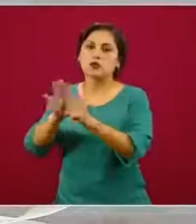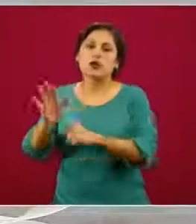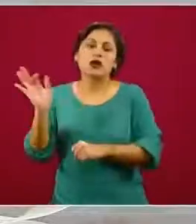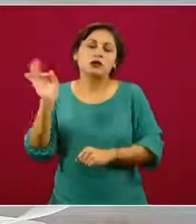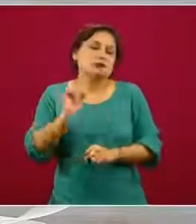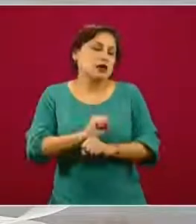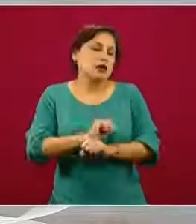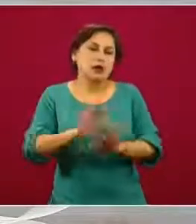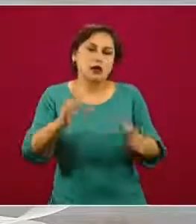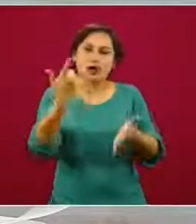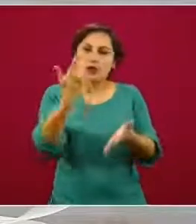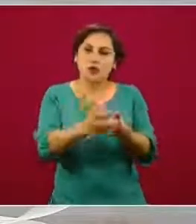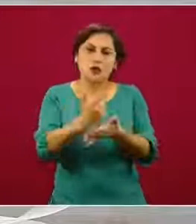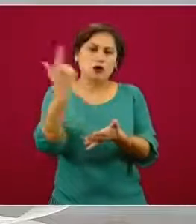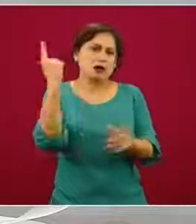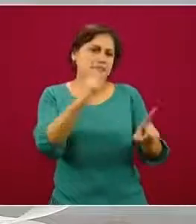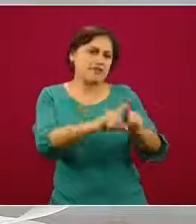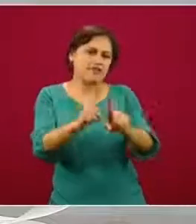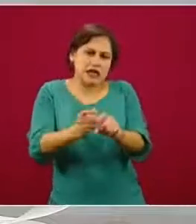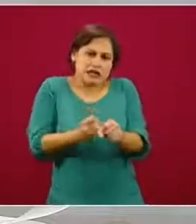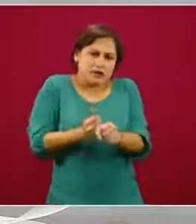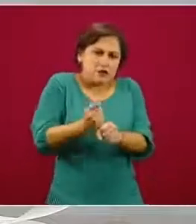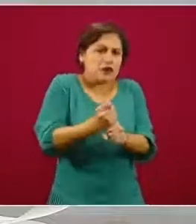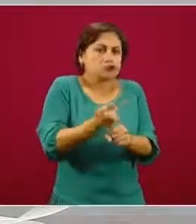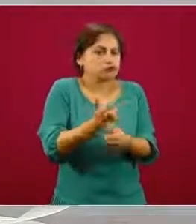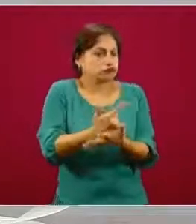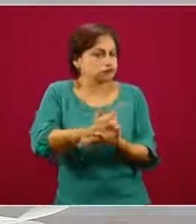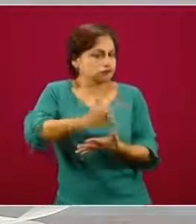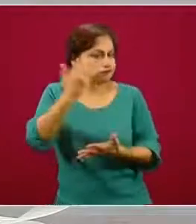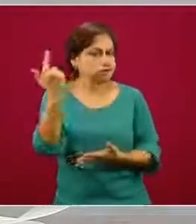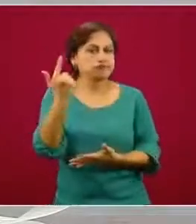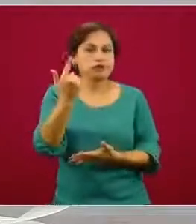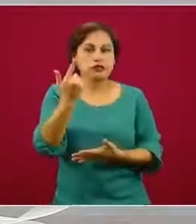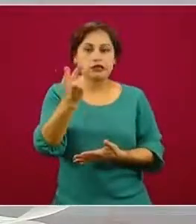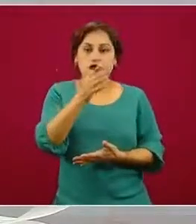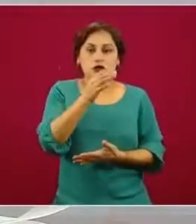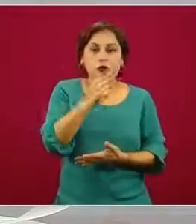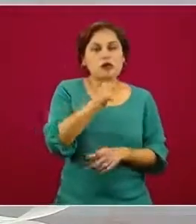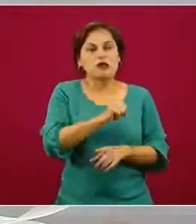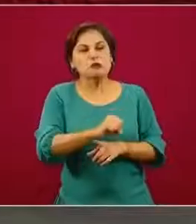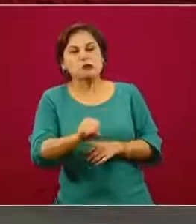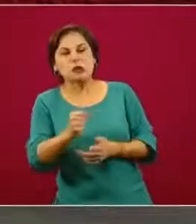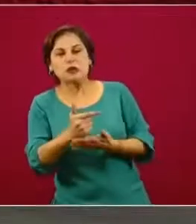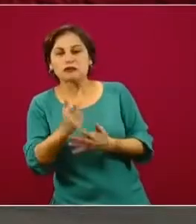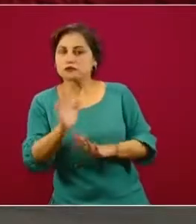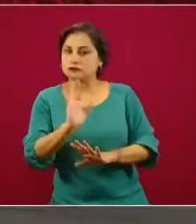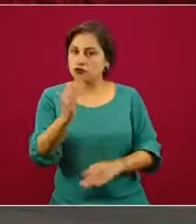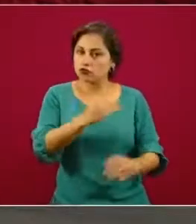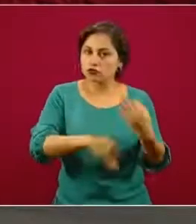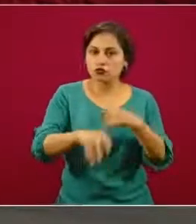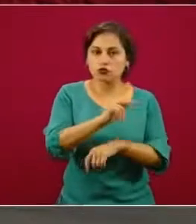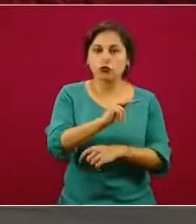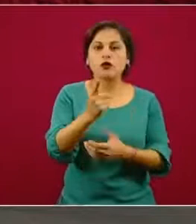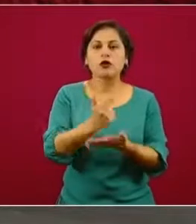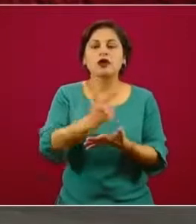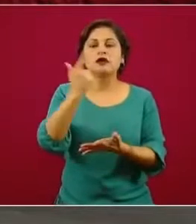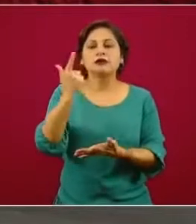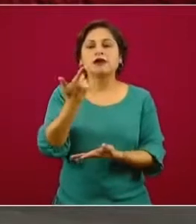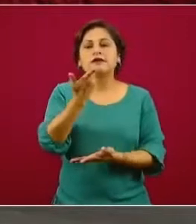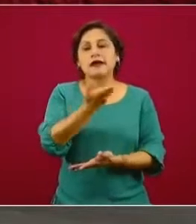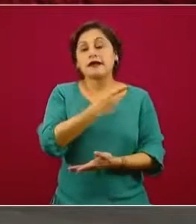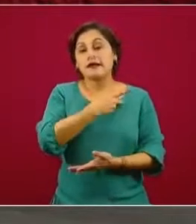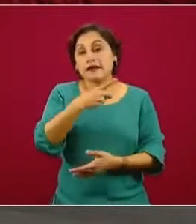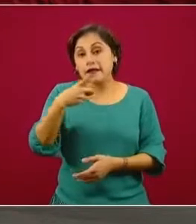que catalogarla, pero pues ahí es donde se puede canalizar, digamos, si se requiere solamente una especie de